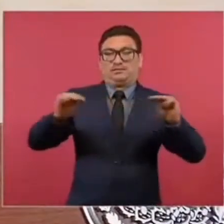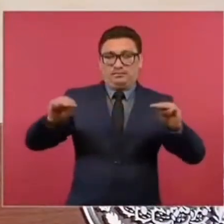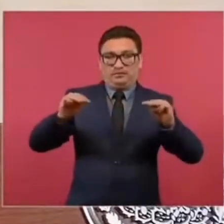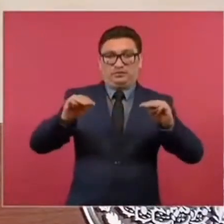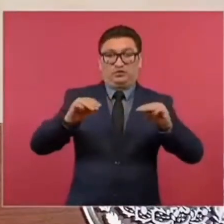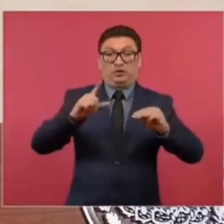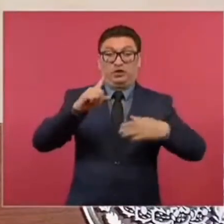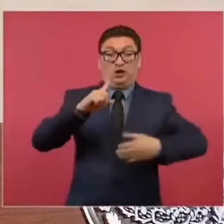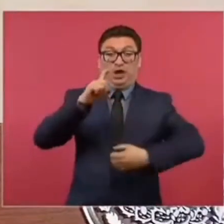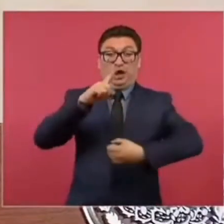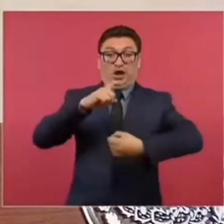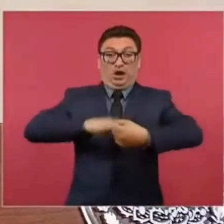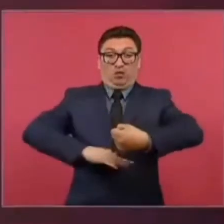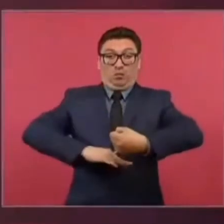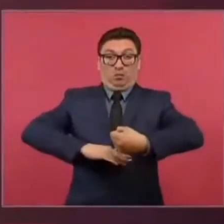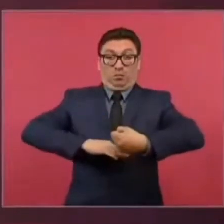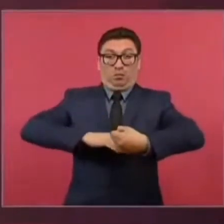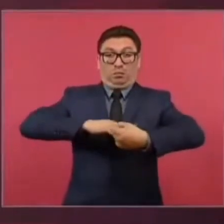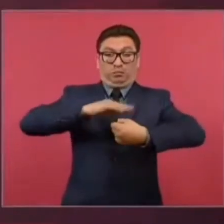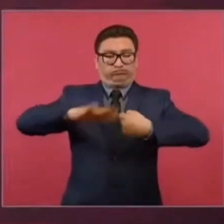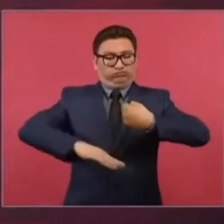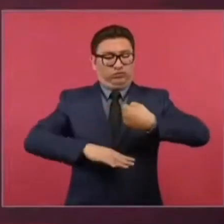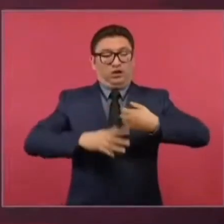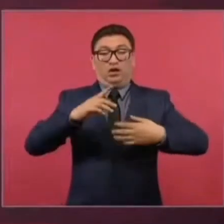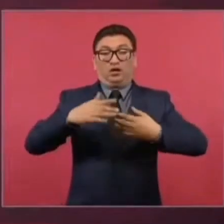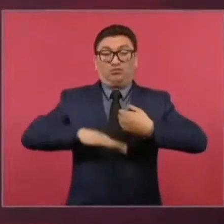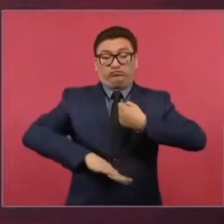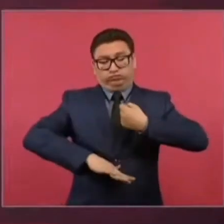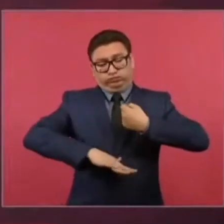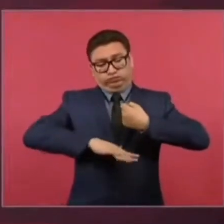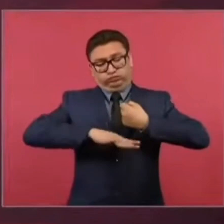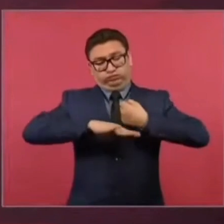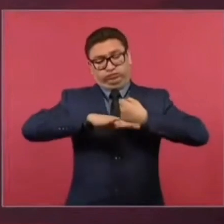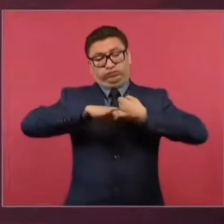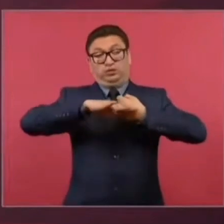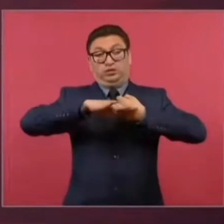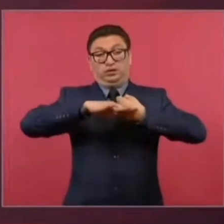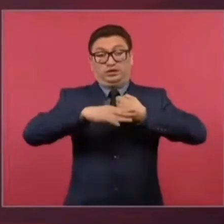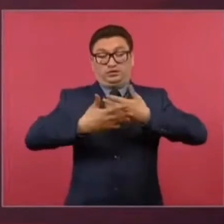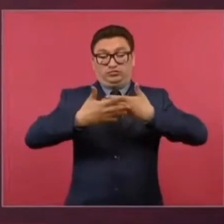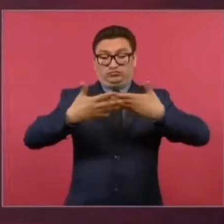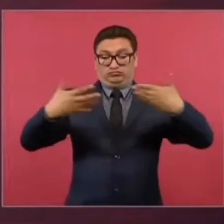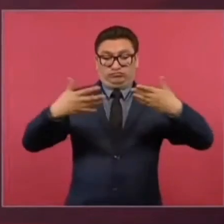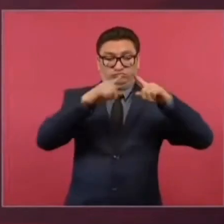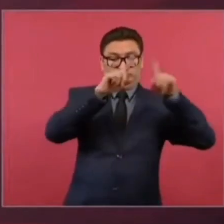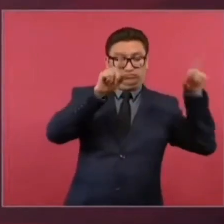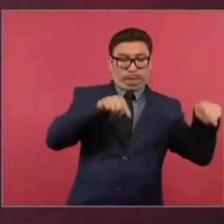si sube mucho el nivel del agua, por esas ventanas